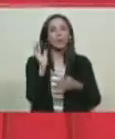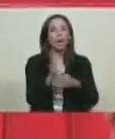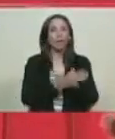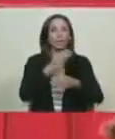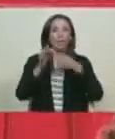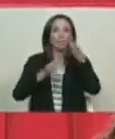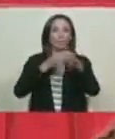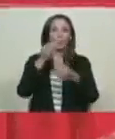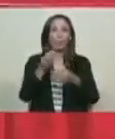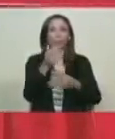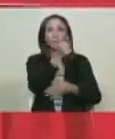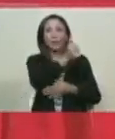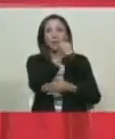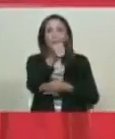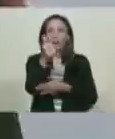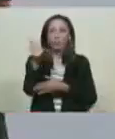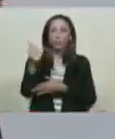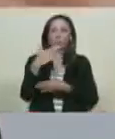gracias.